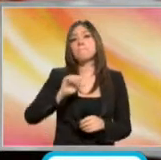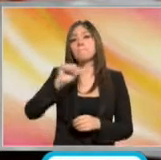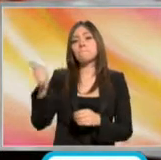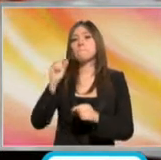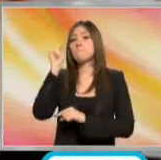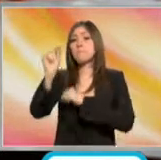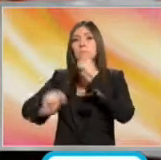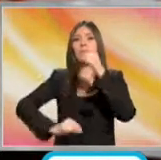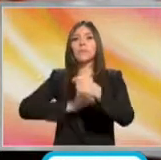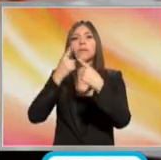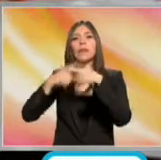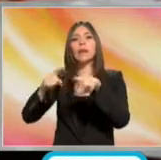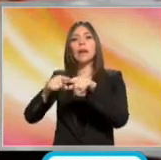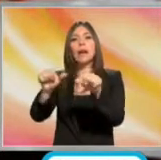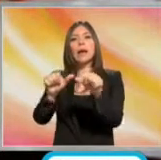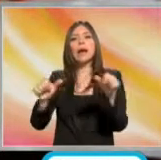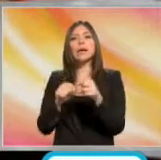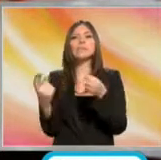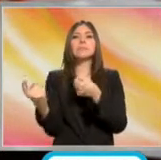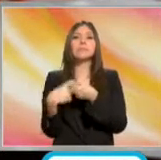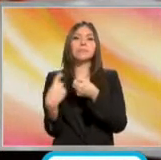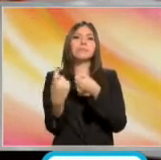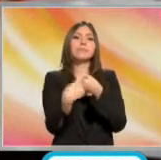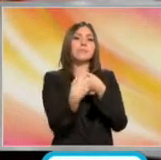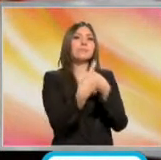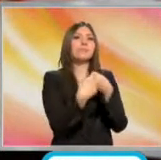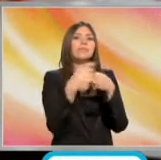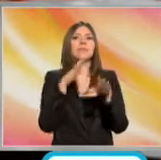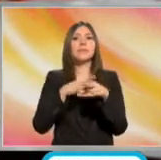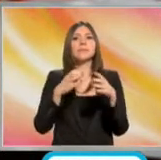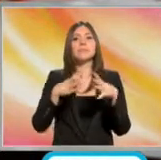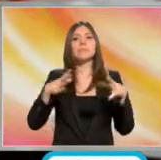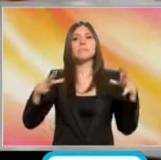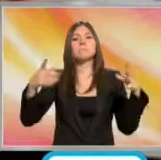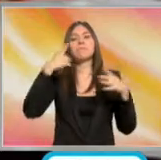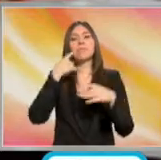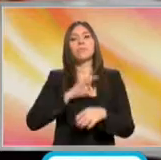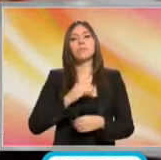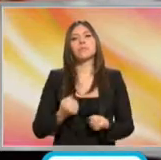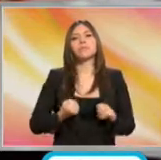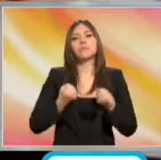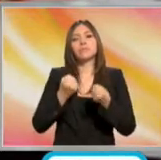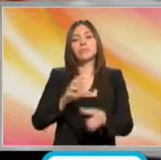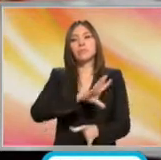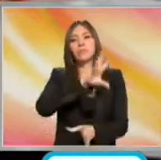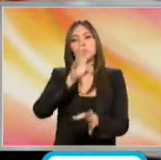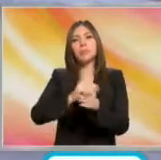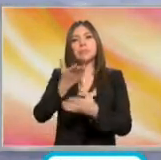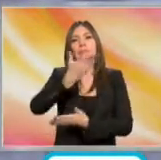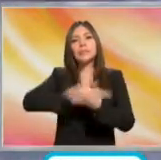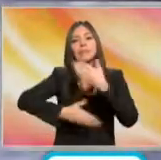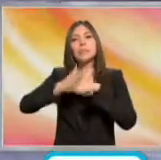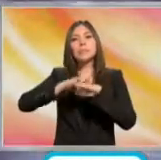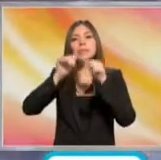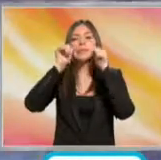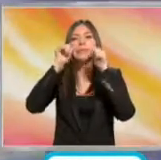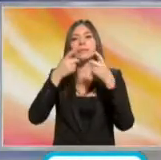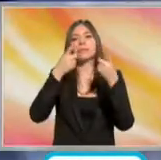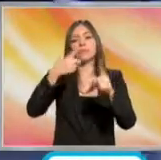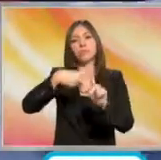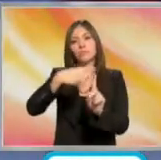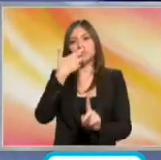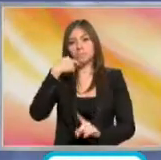que vienen a darle cuerpo, forma y en su momento a fortalecer los servicios que presta la Cruz Roja Mexicana. Hoy,